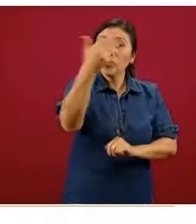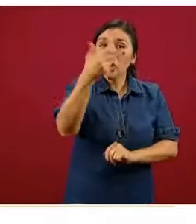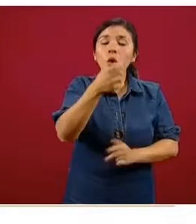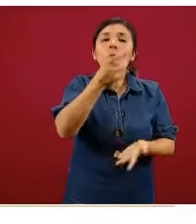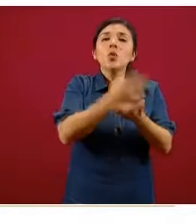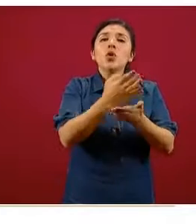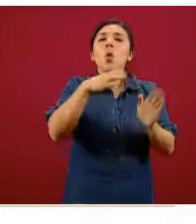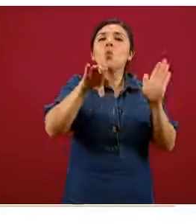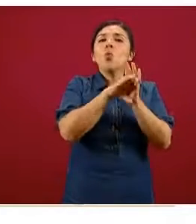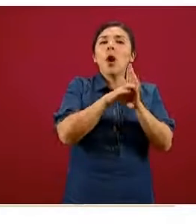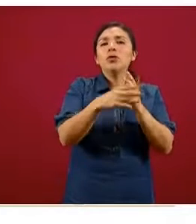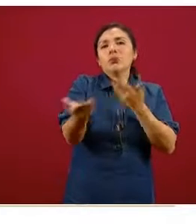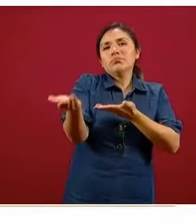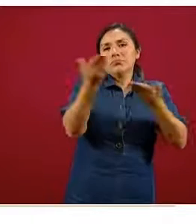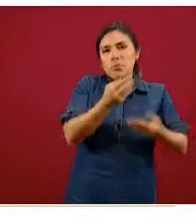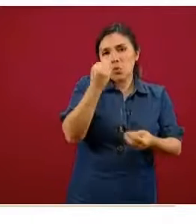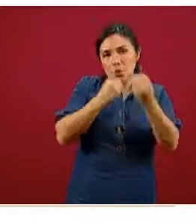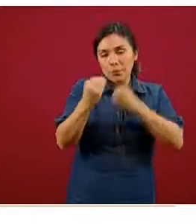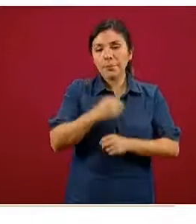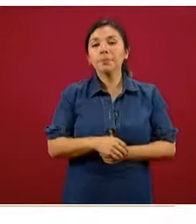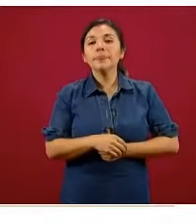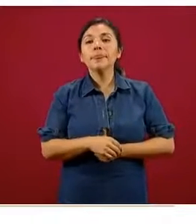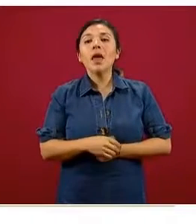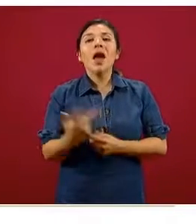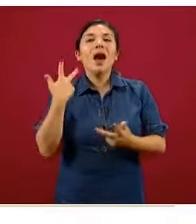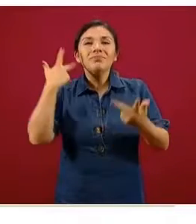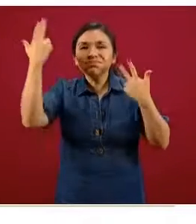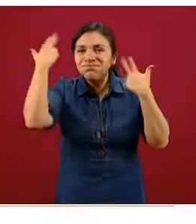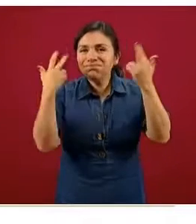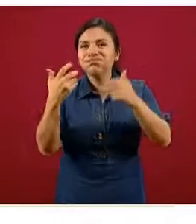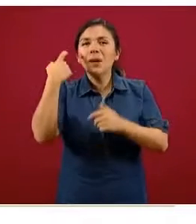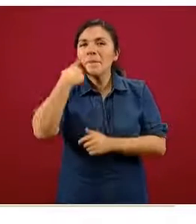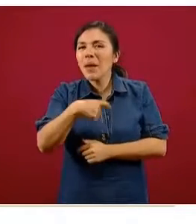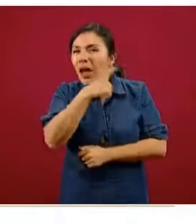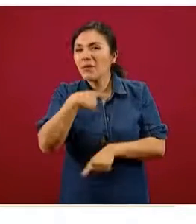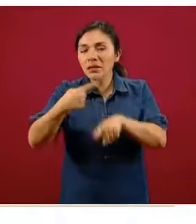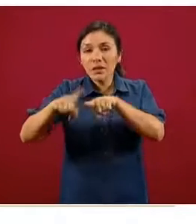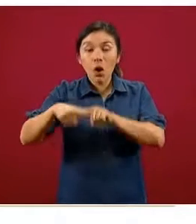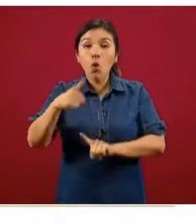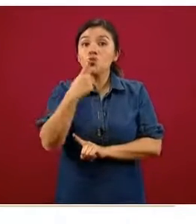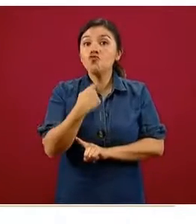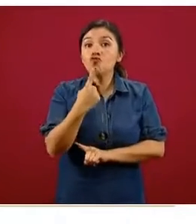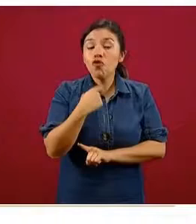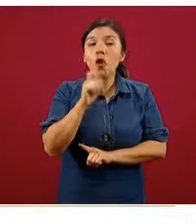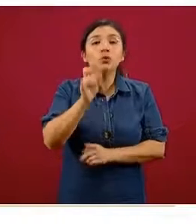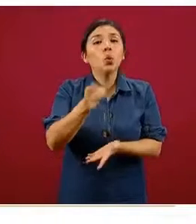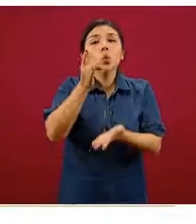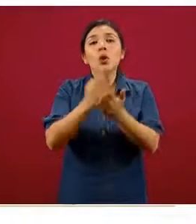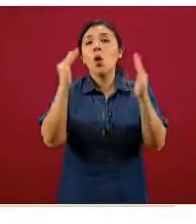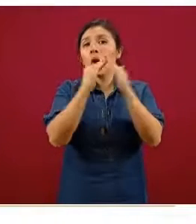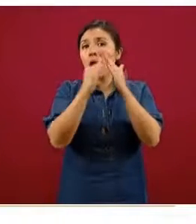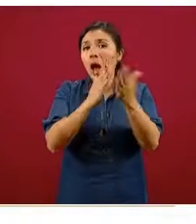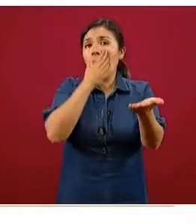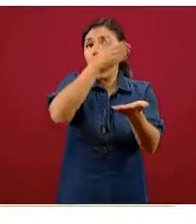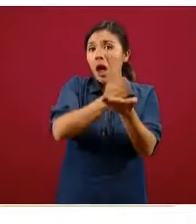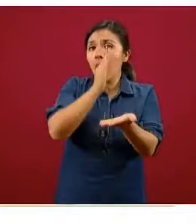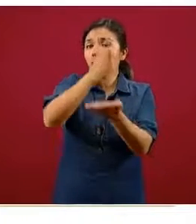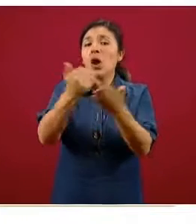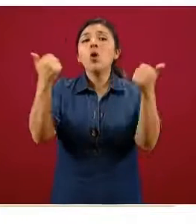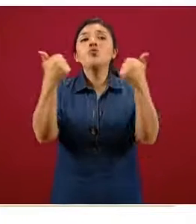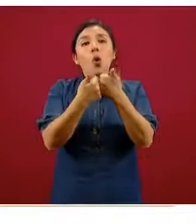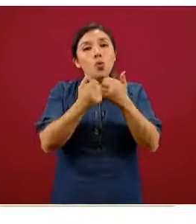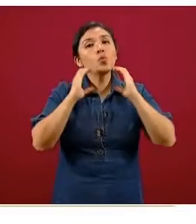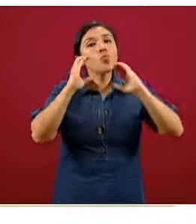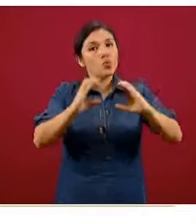En el caso de peluquerías, barberías estéticas, en semáforo rojo igual, servicios a domicilio con protocolo